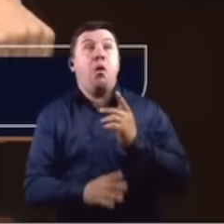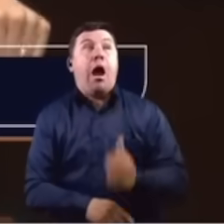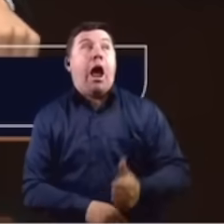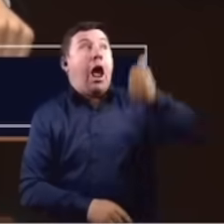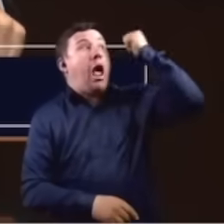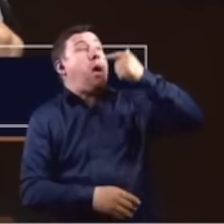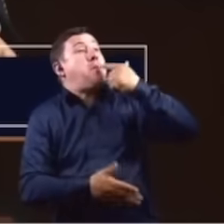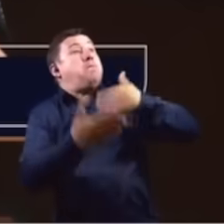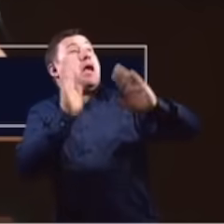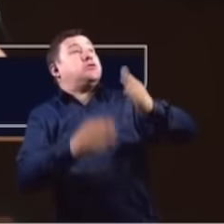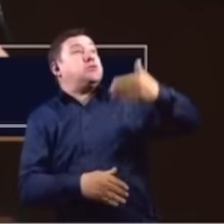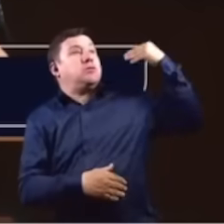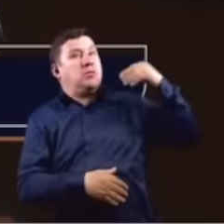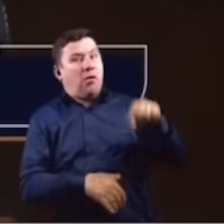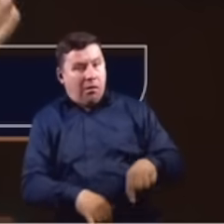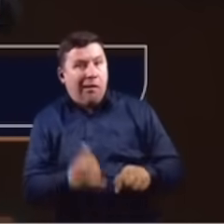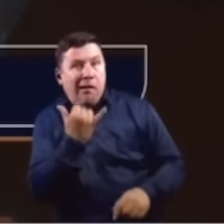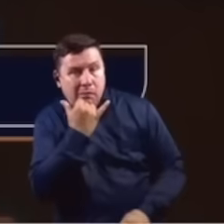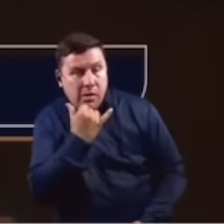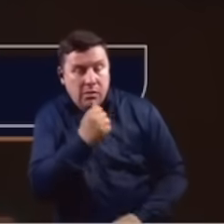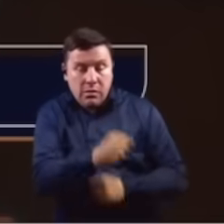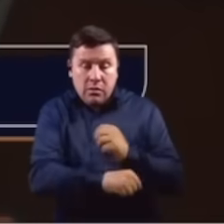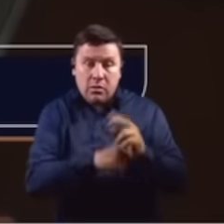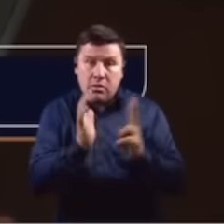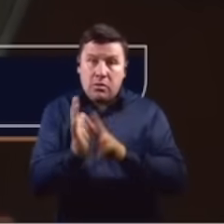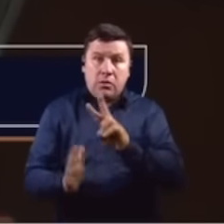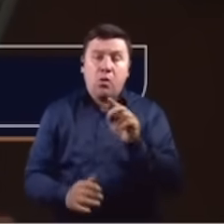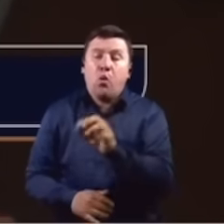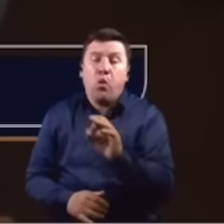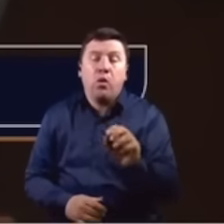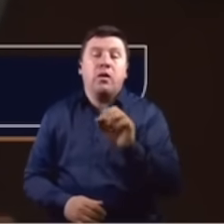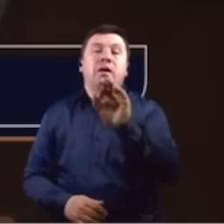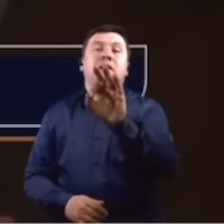pasado, hoy también sucede. En el 2022 hubo